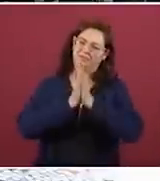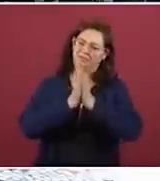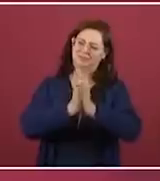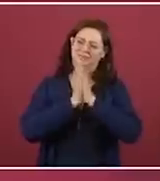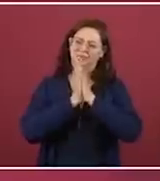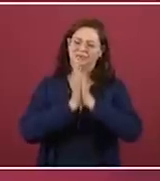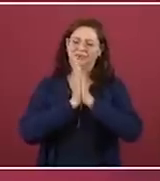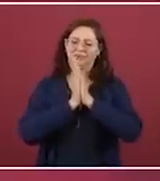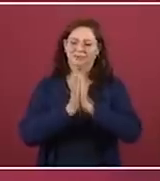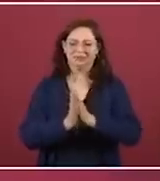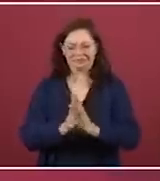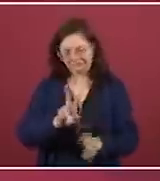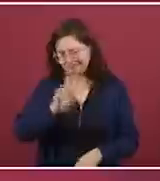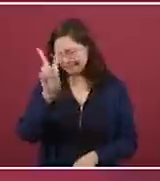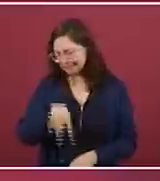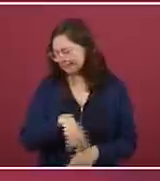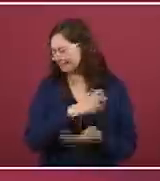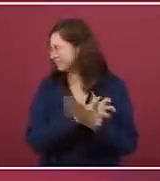No, se pasaban.